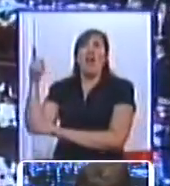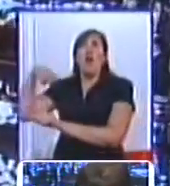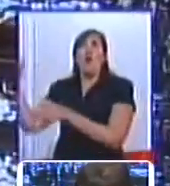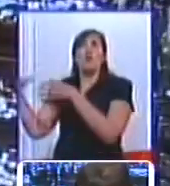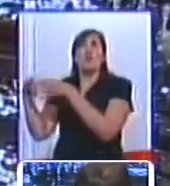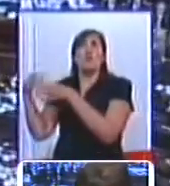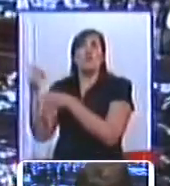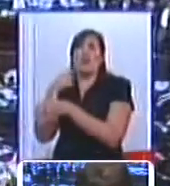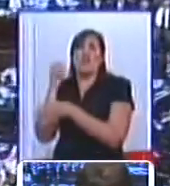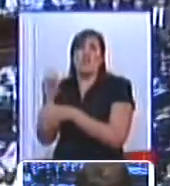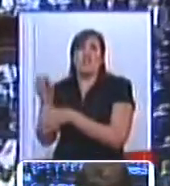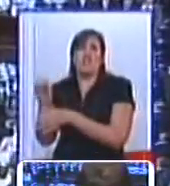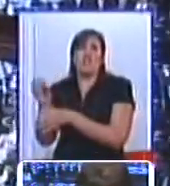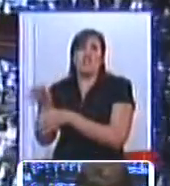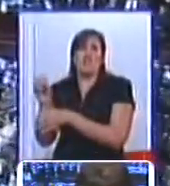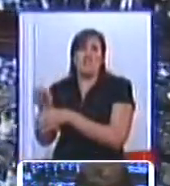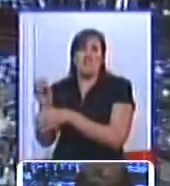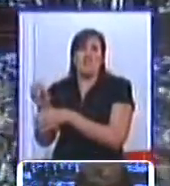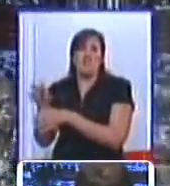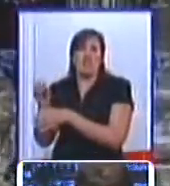Los critican para